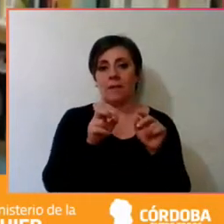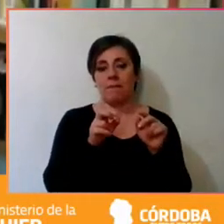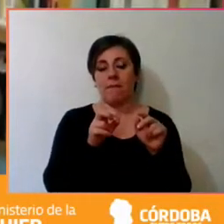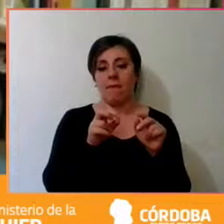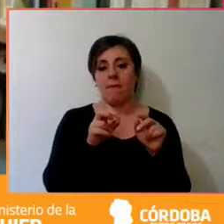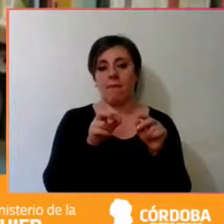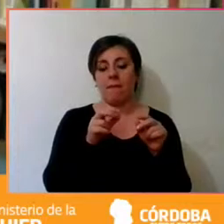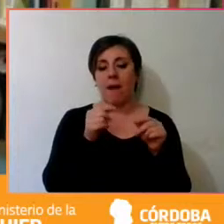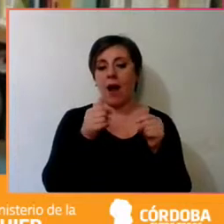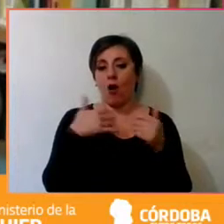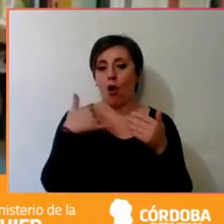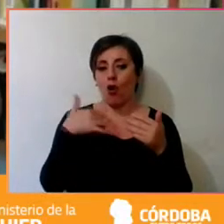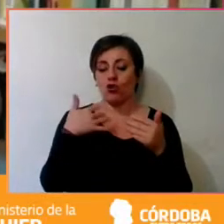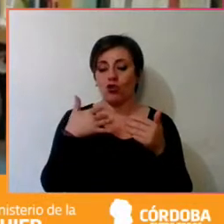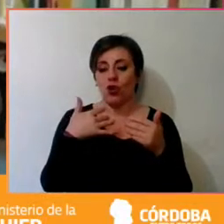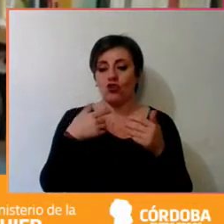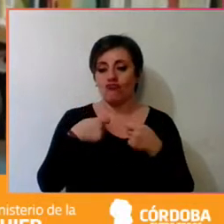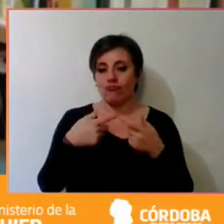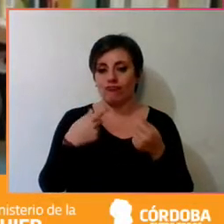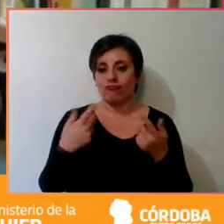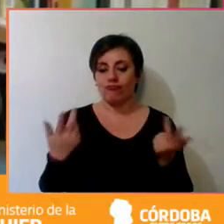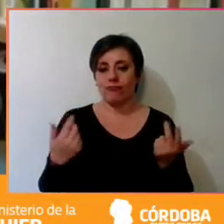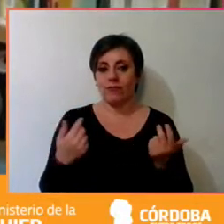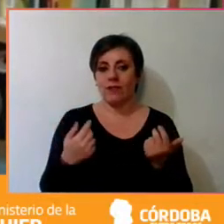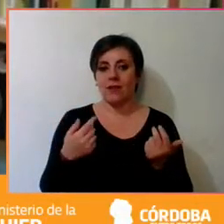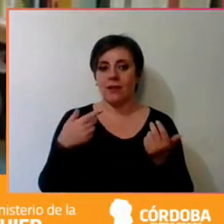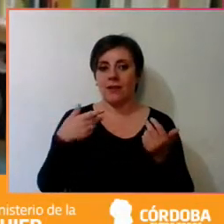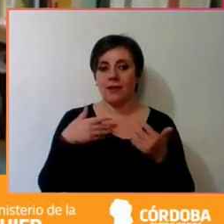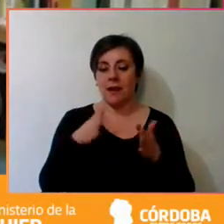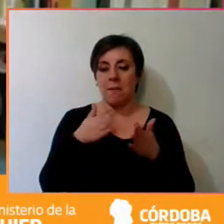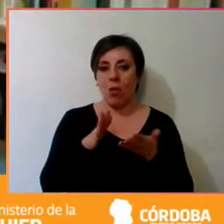la reproducción están ahora en el centro